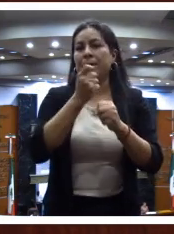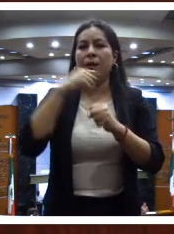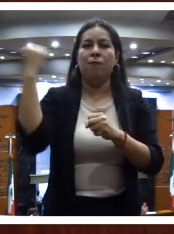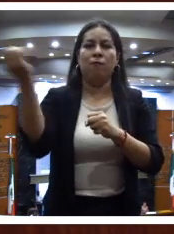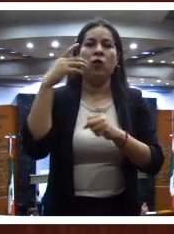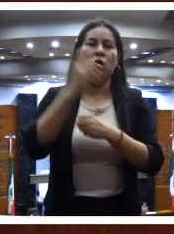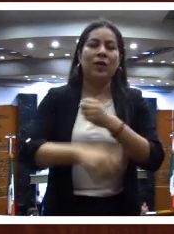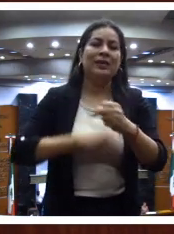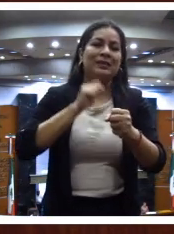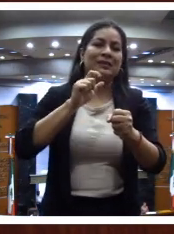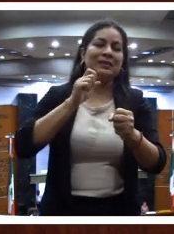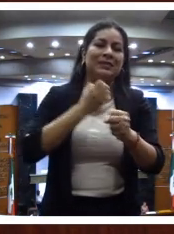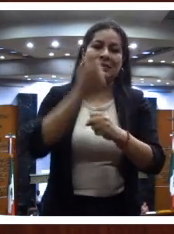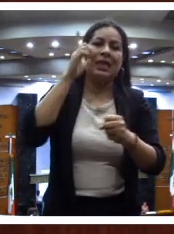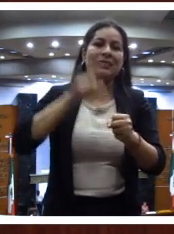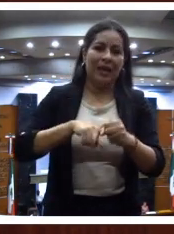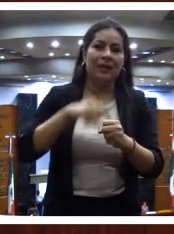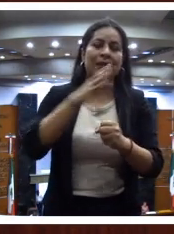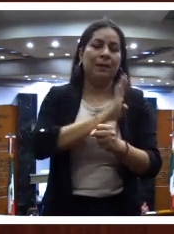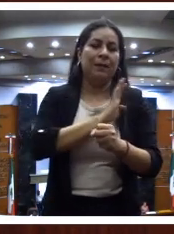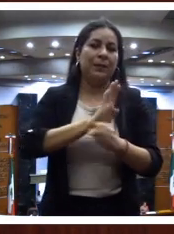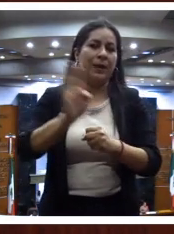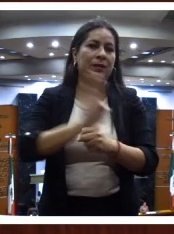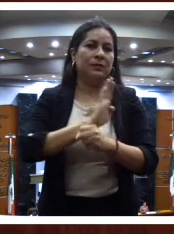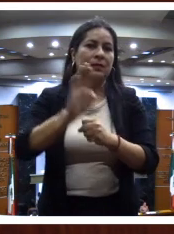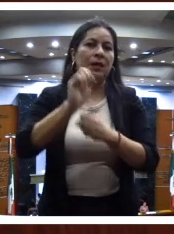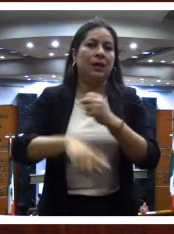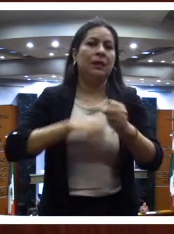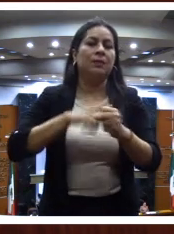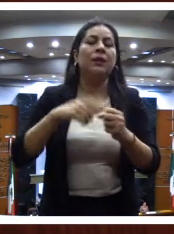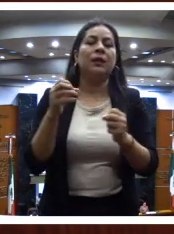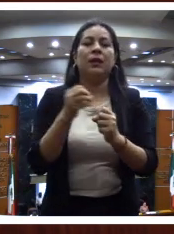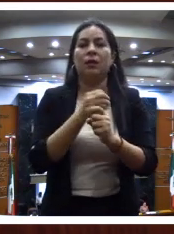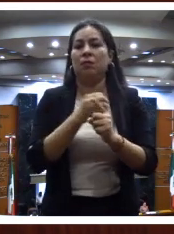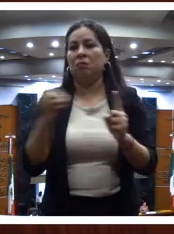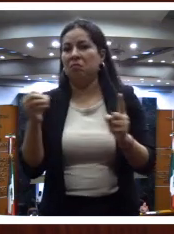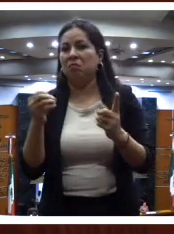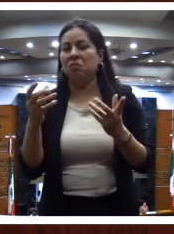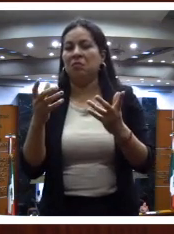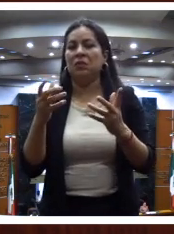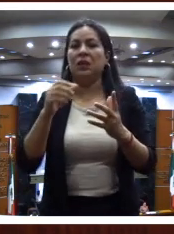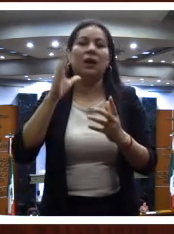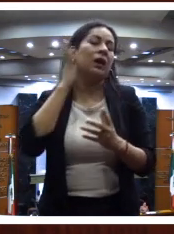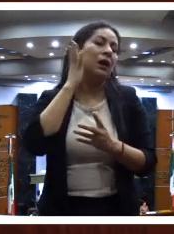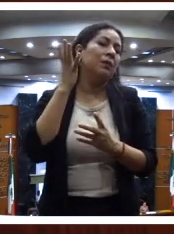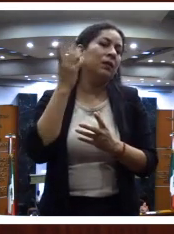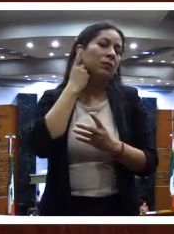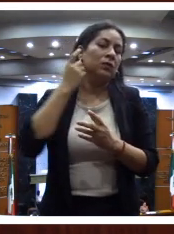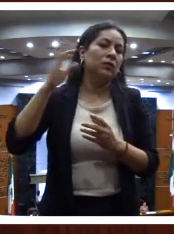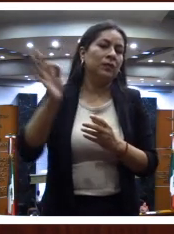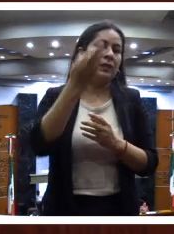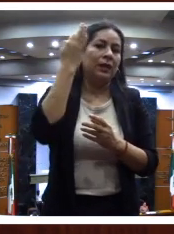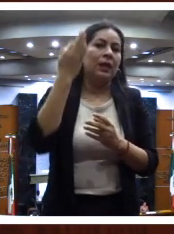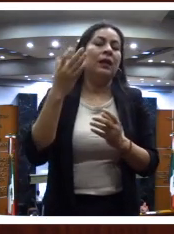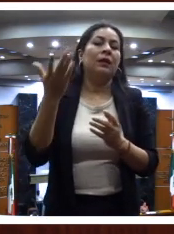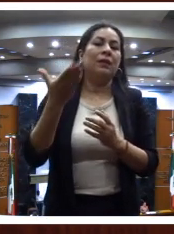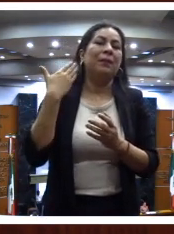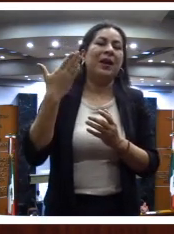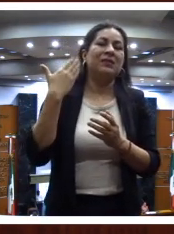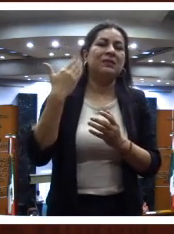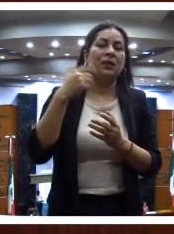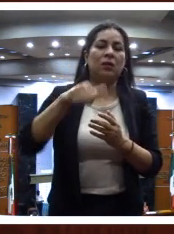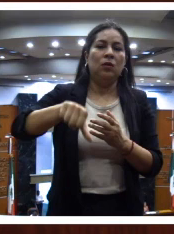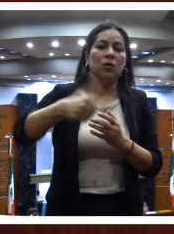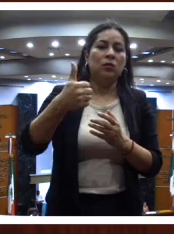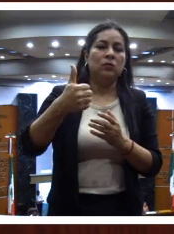estatal de protección y bienestar animal organizado por la cámara de diputados de la unión realizado el pasado